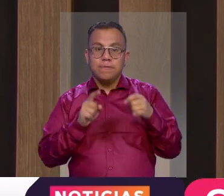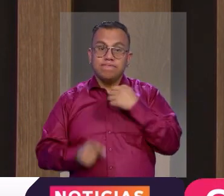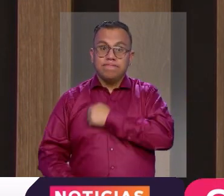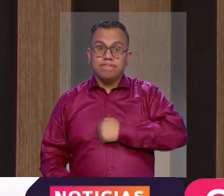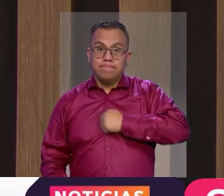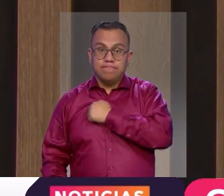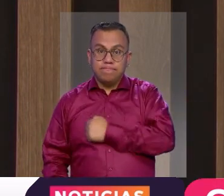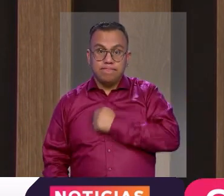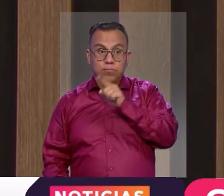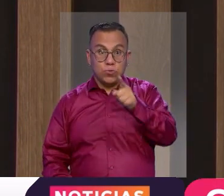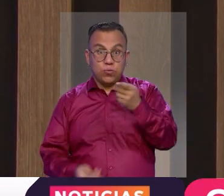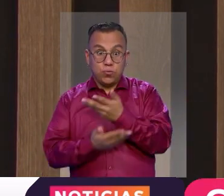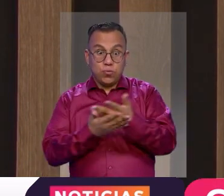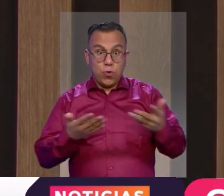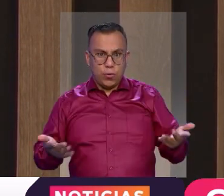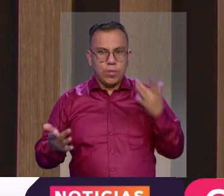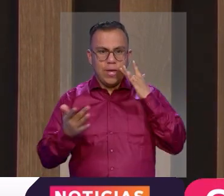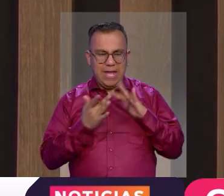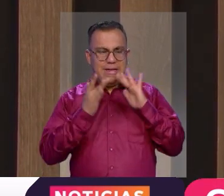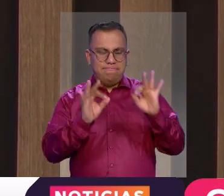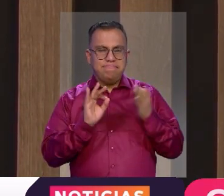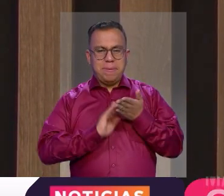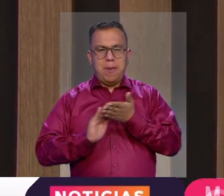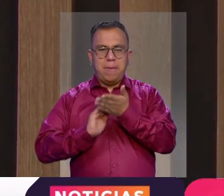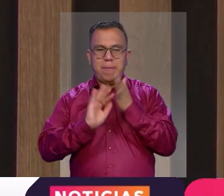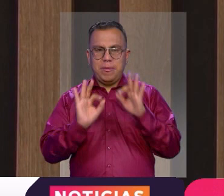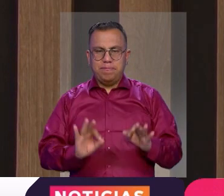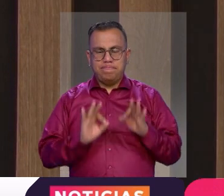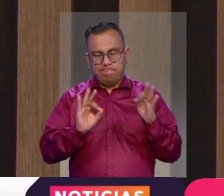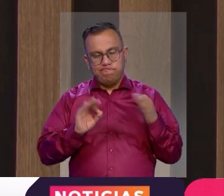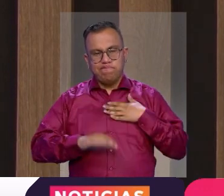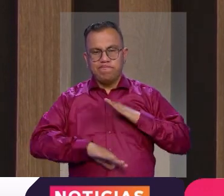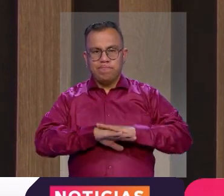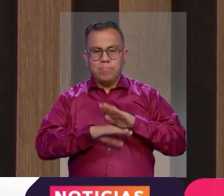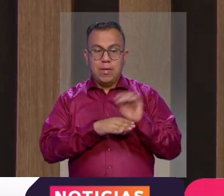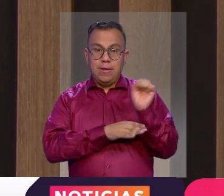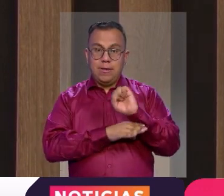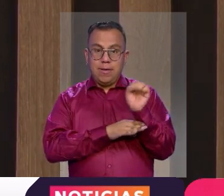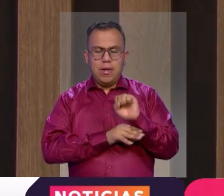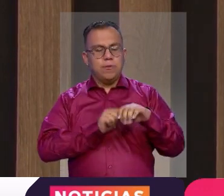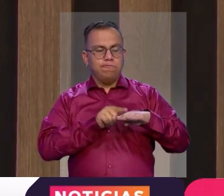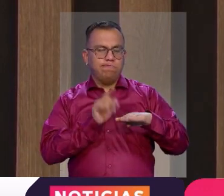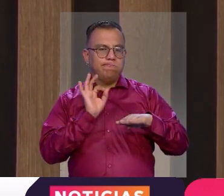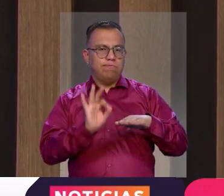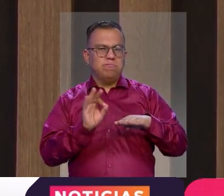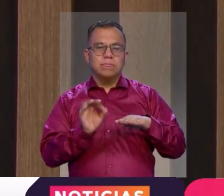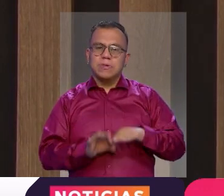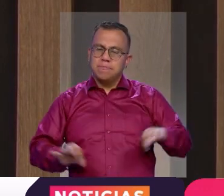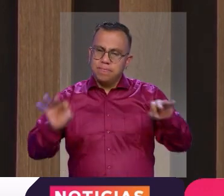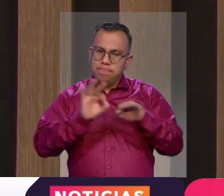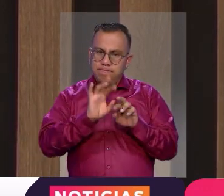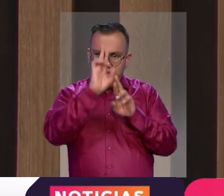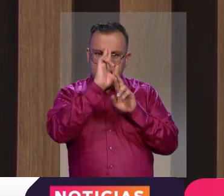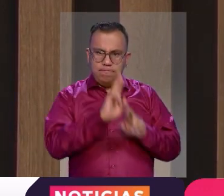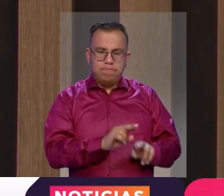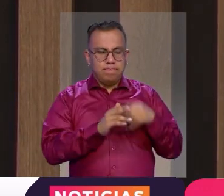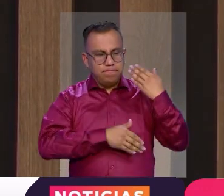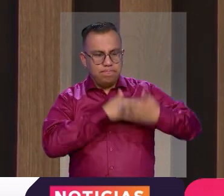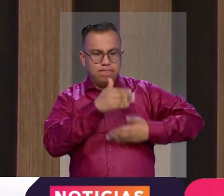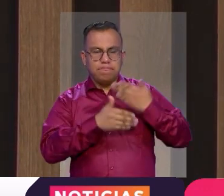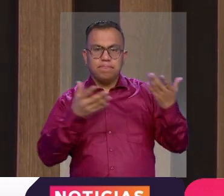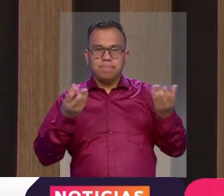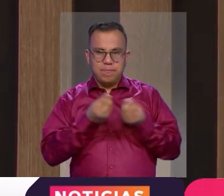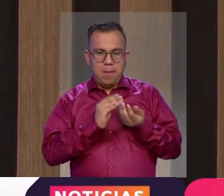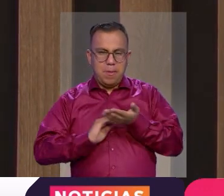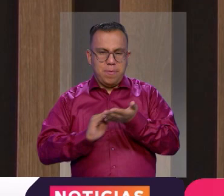verificar que los equipos están en óptimas condiciones en el caso de los vehículos como siempre respetar el proceso